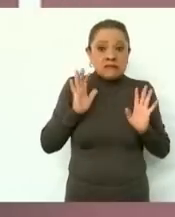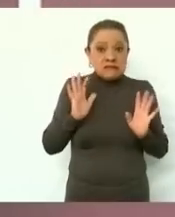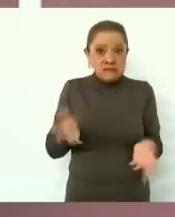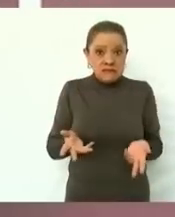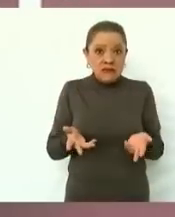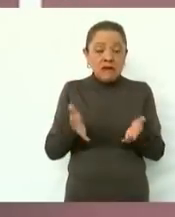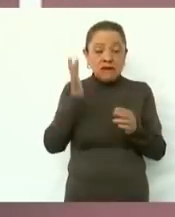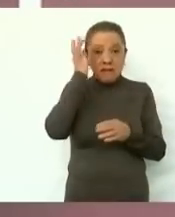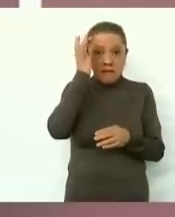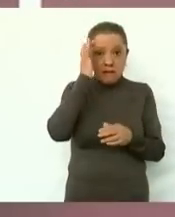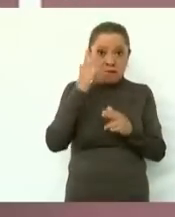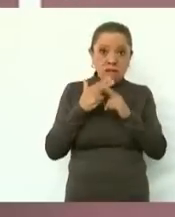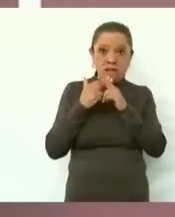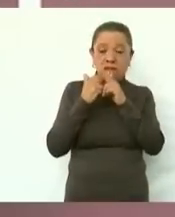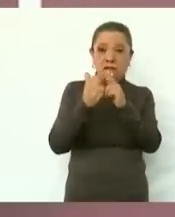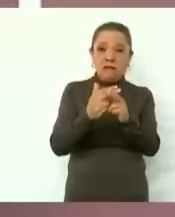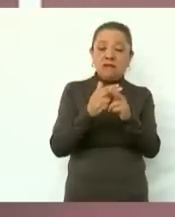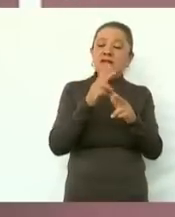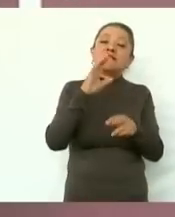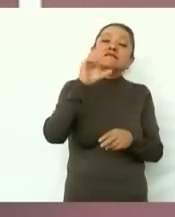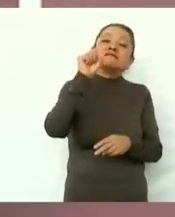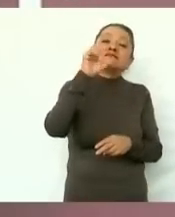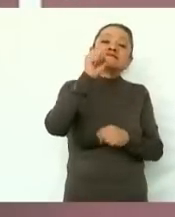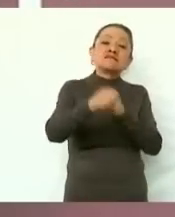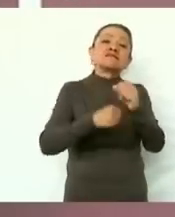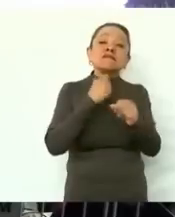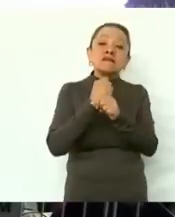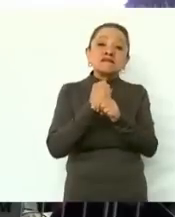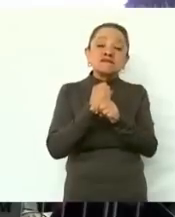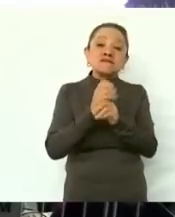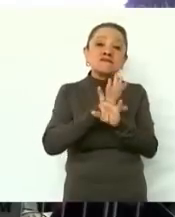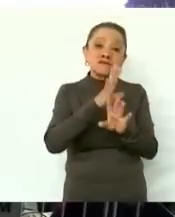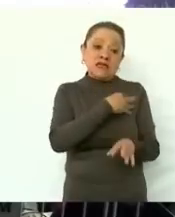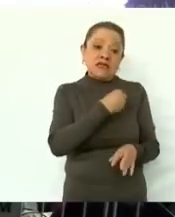grandes, las hijas están grandes. ¿A quién cuidamos ahora?